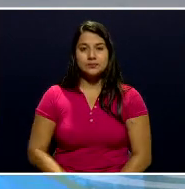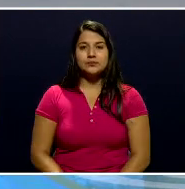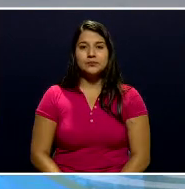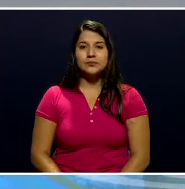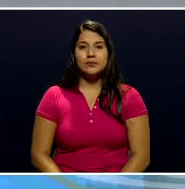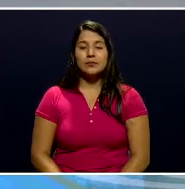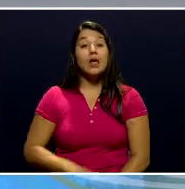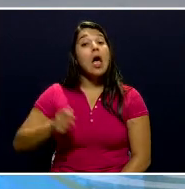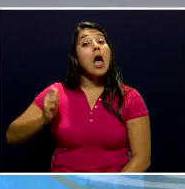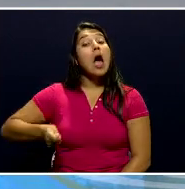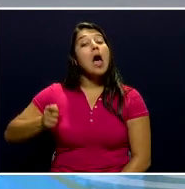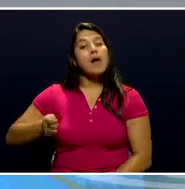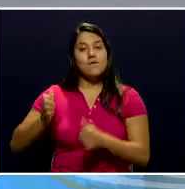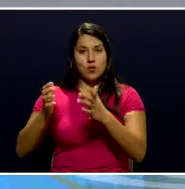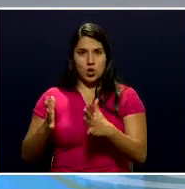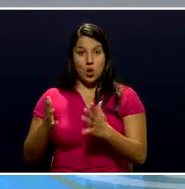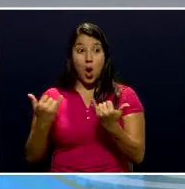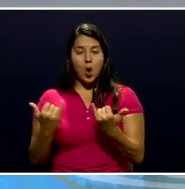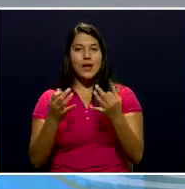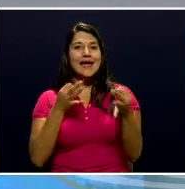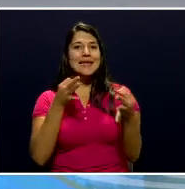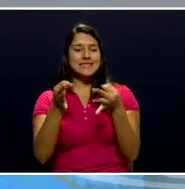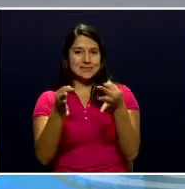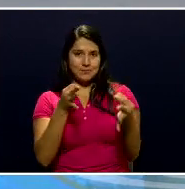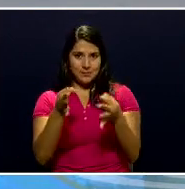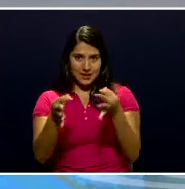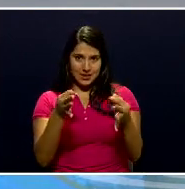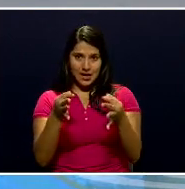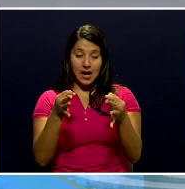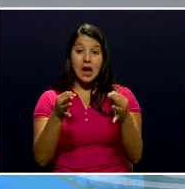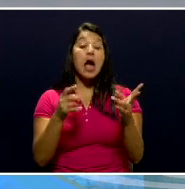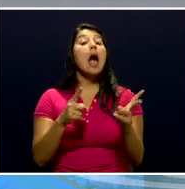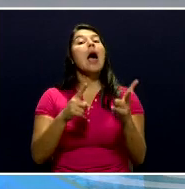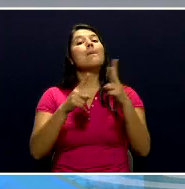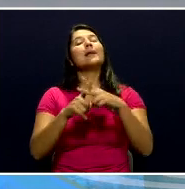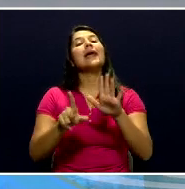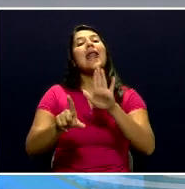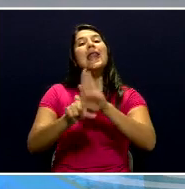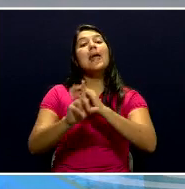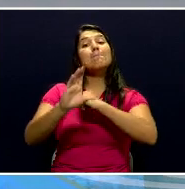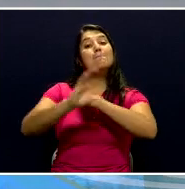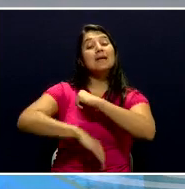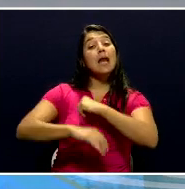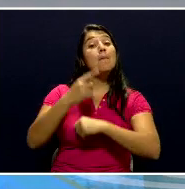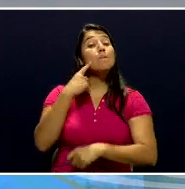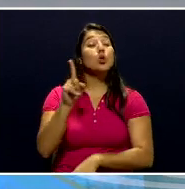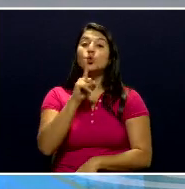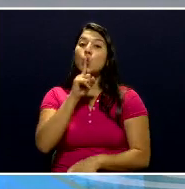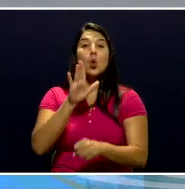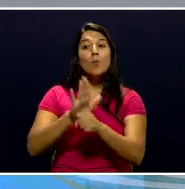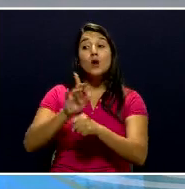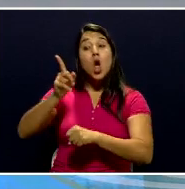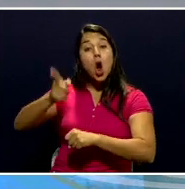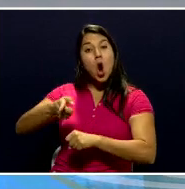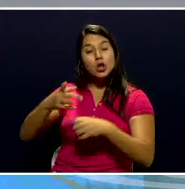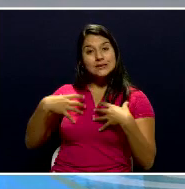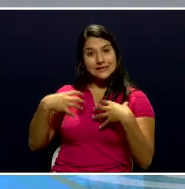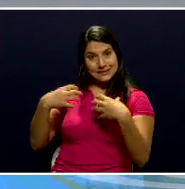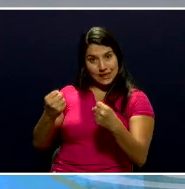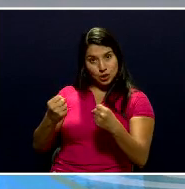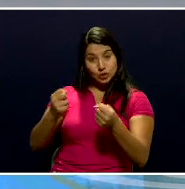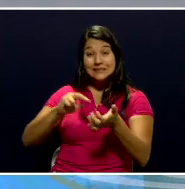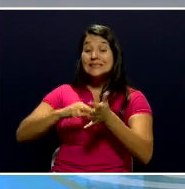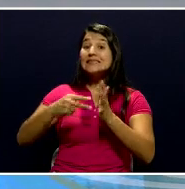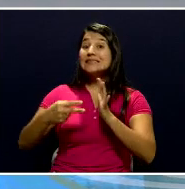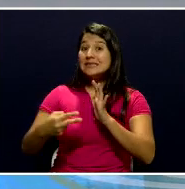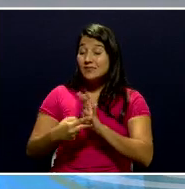Los abogados explican que la aplicación del Código Penal por incumplir órdenes sanitarias significa